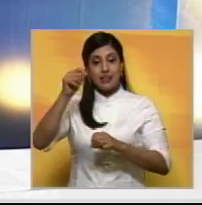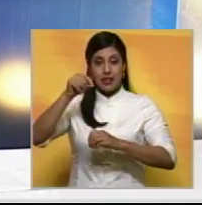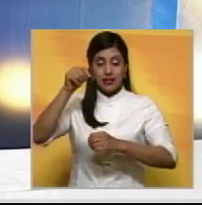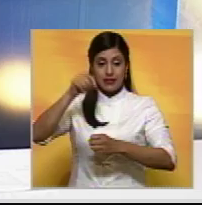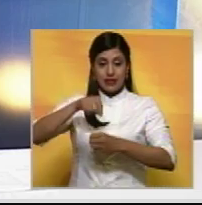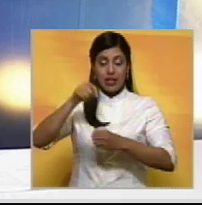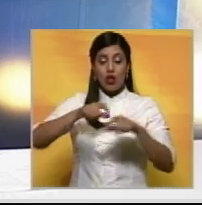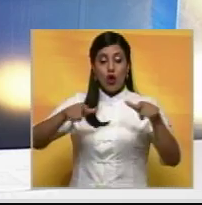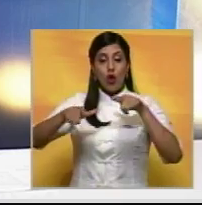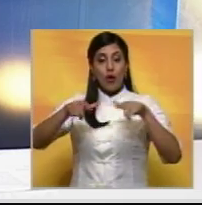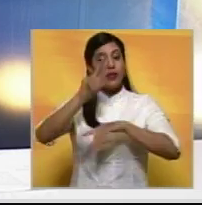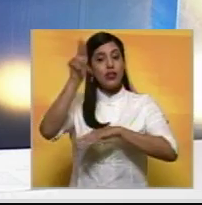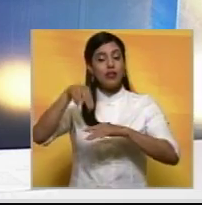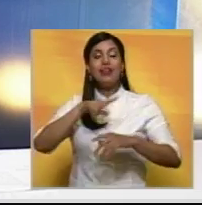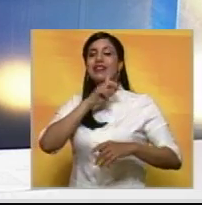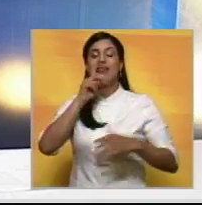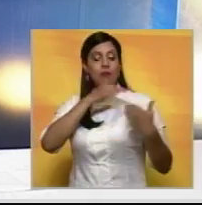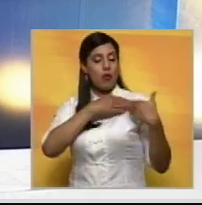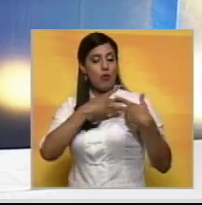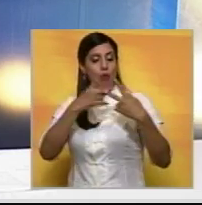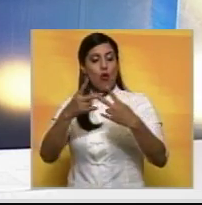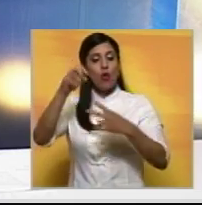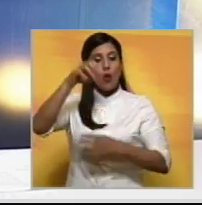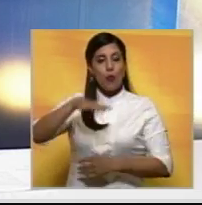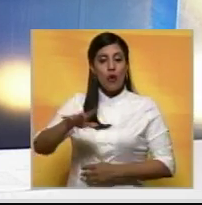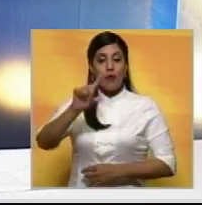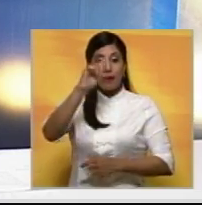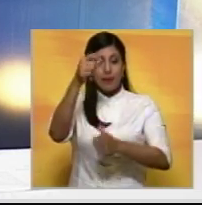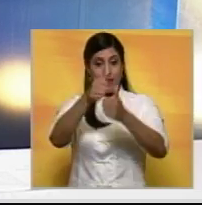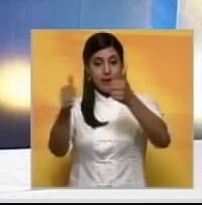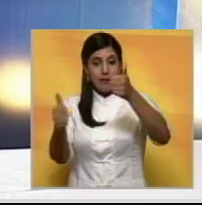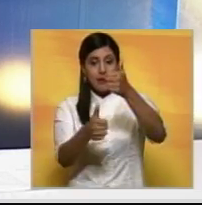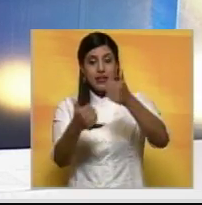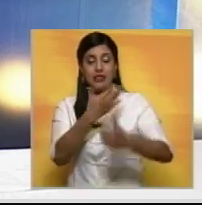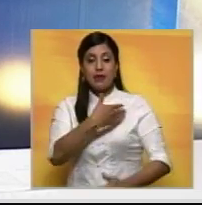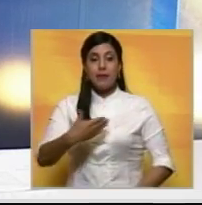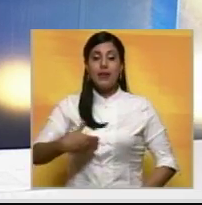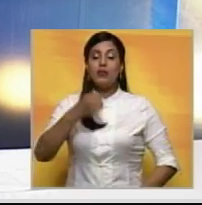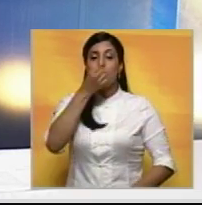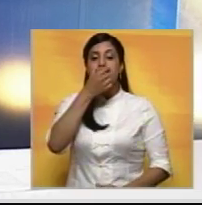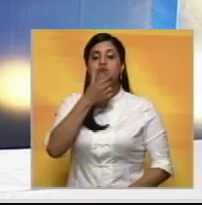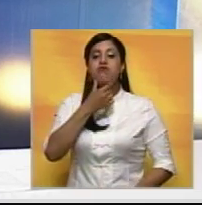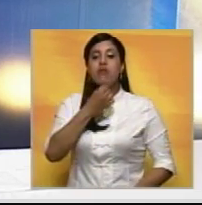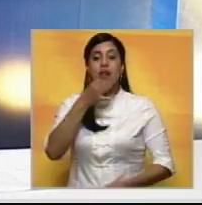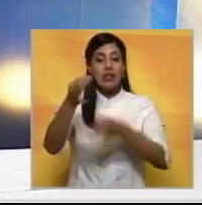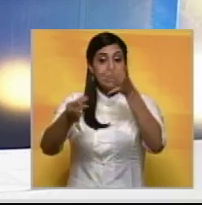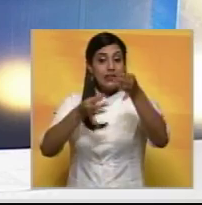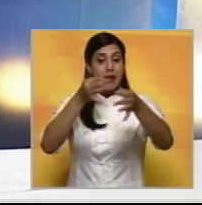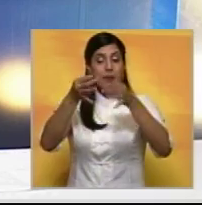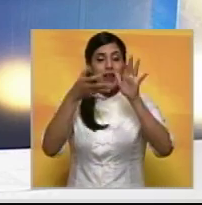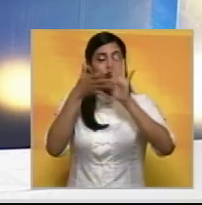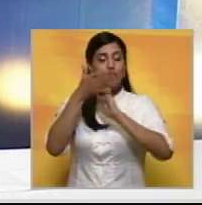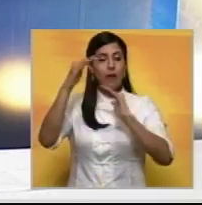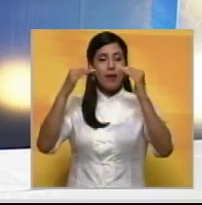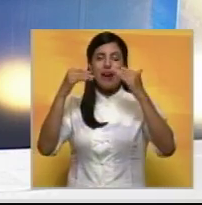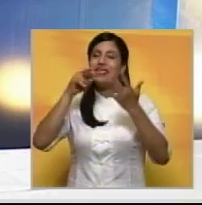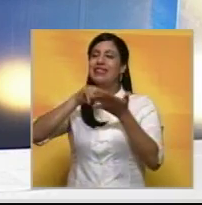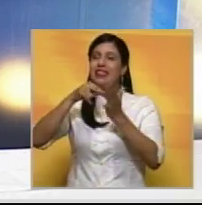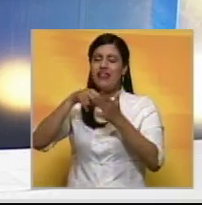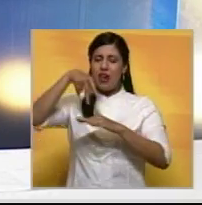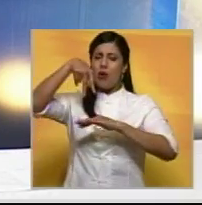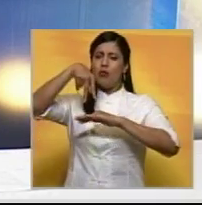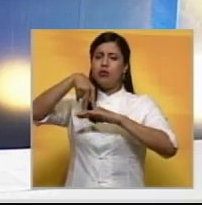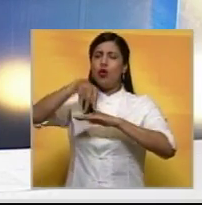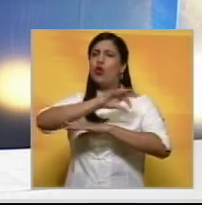el coordinador nacional encargado de Voluntad Popular y primer vicepresidente de la Asamblea Nacional, Freddy Guevara, ofreció un balance de la jornada denominada Plantón